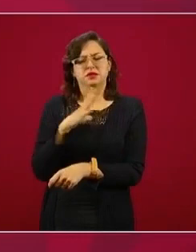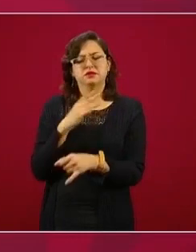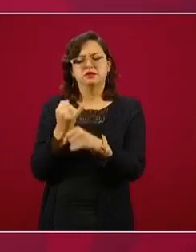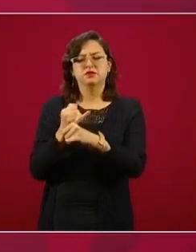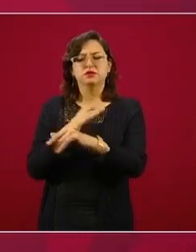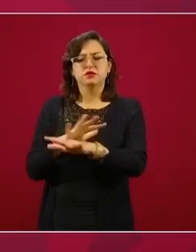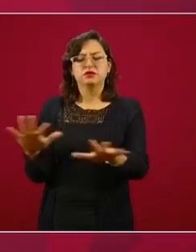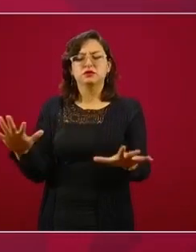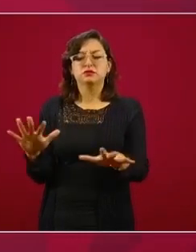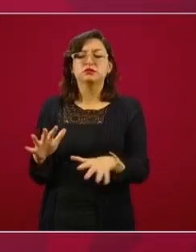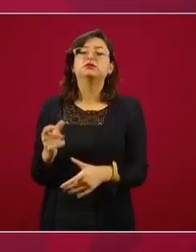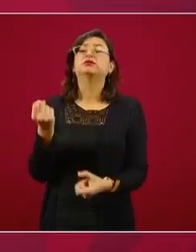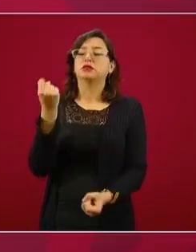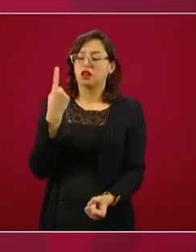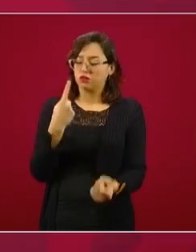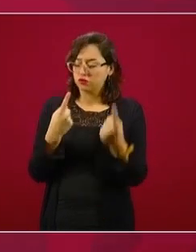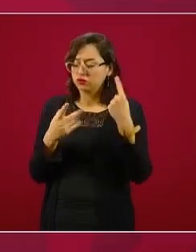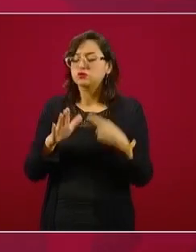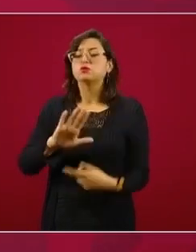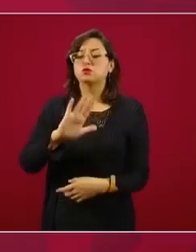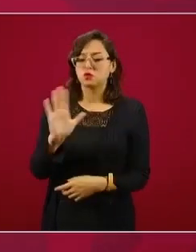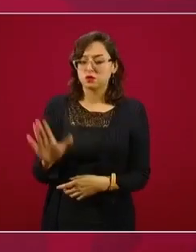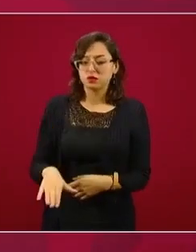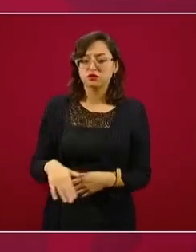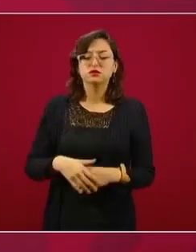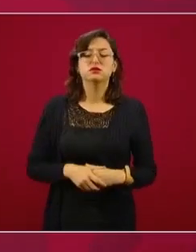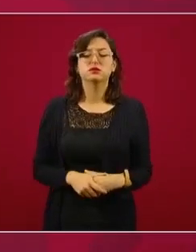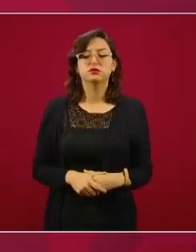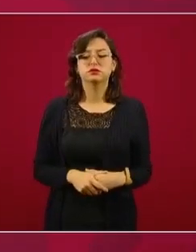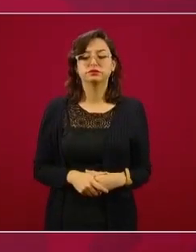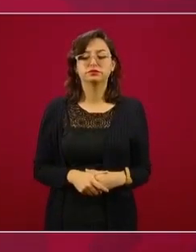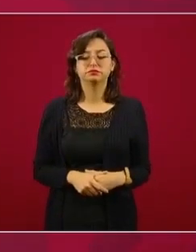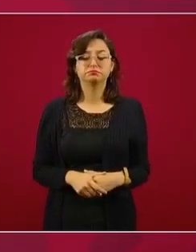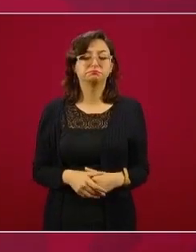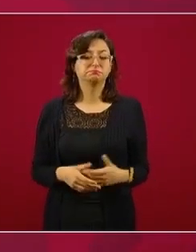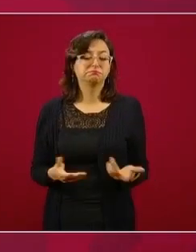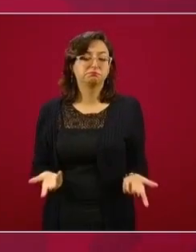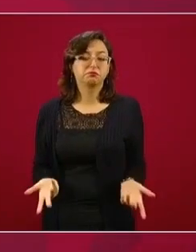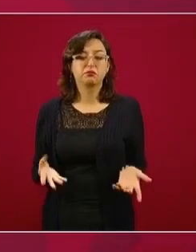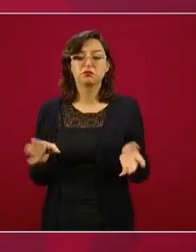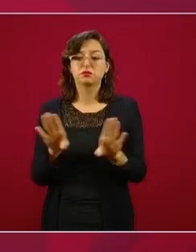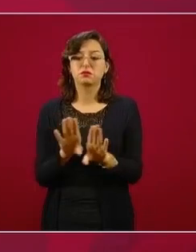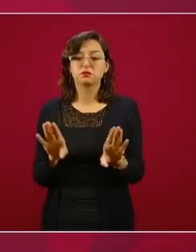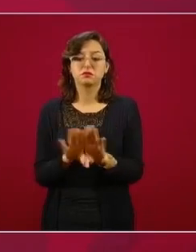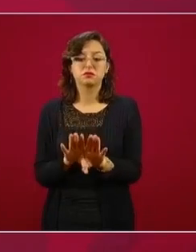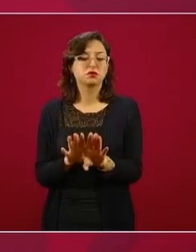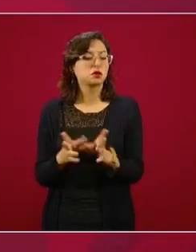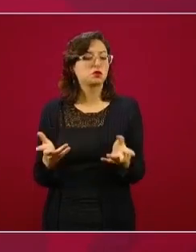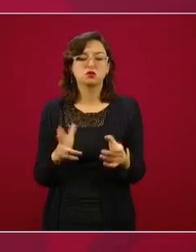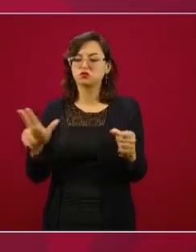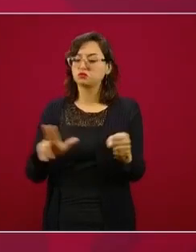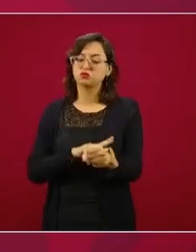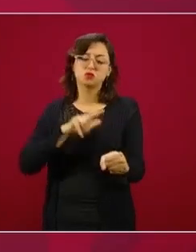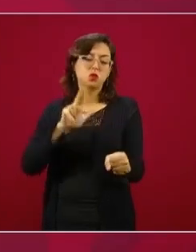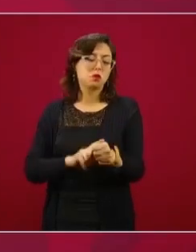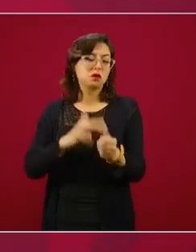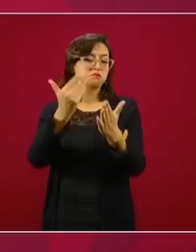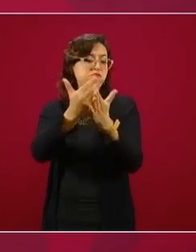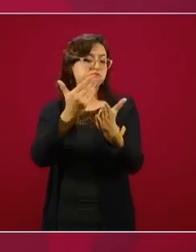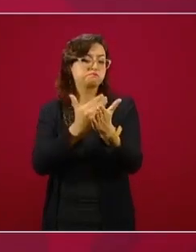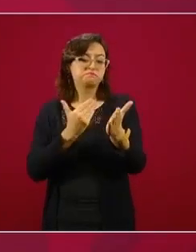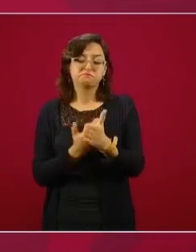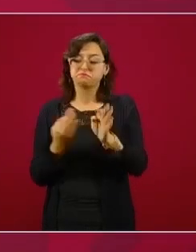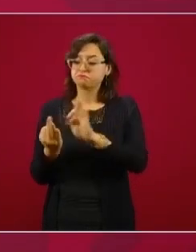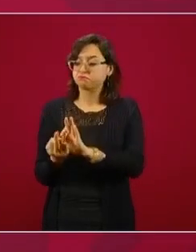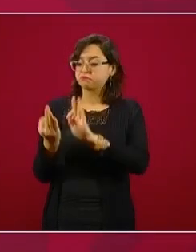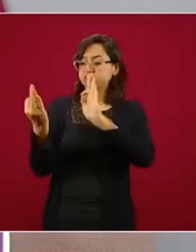algunos trabajadores que han fallecido. Y pues lo que se hace ahí es las medidas de sana distancia, todos los protocolos para